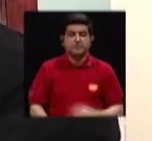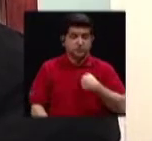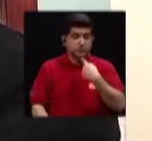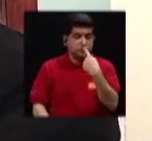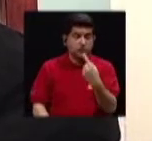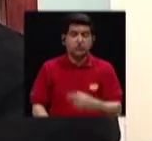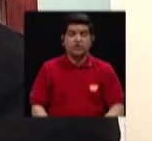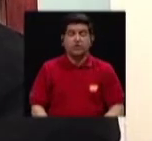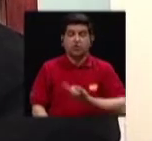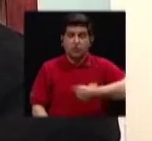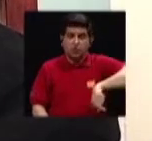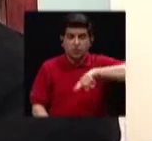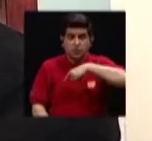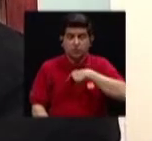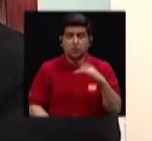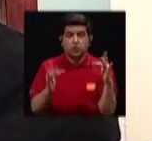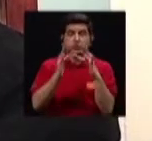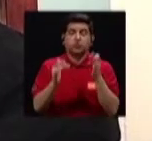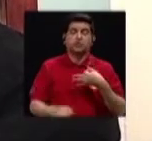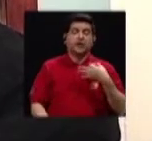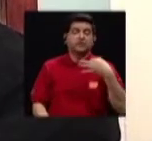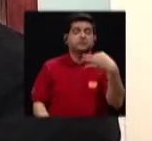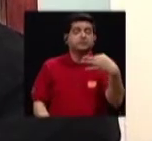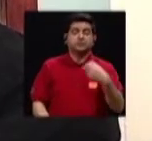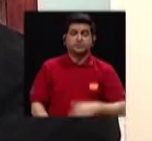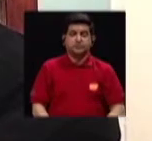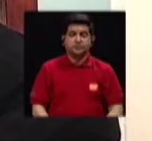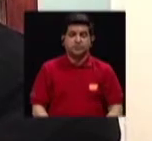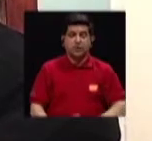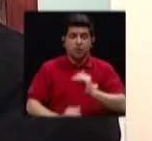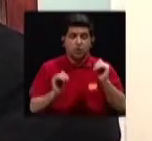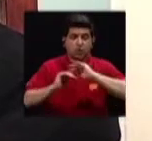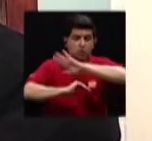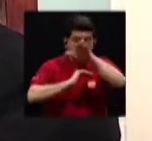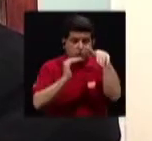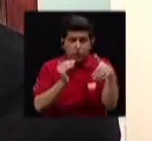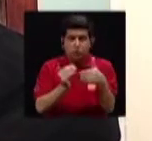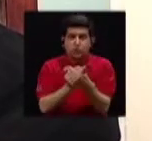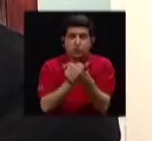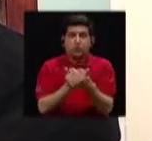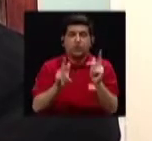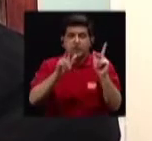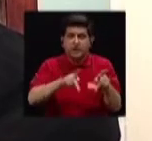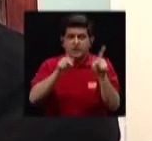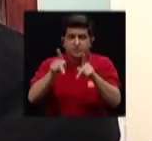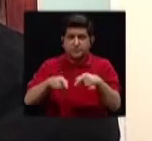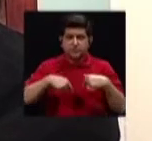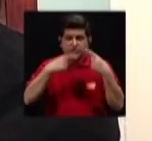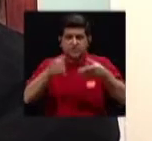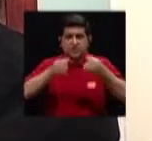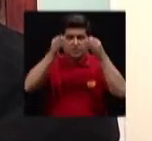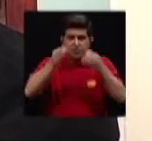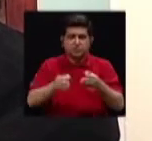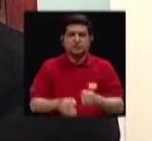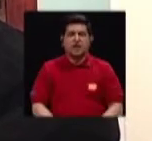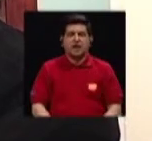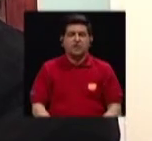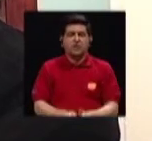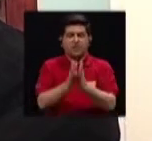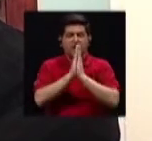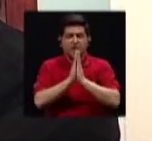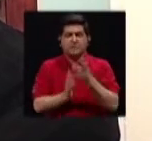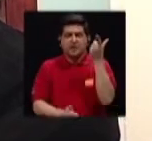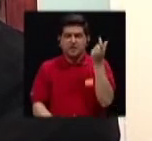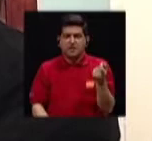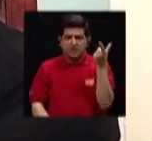puedo decir, nosotros estamos en contacto diario con todas las personas que se presentan al juzgado a reclamar las pensiones.